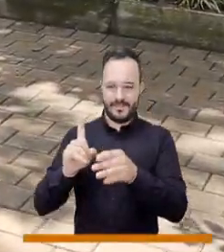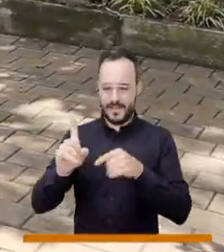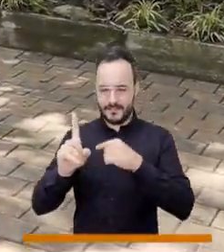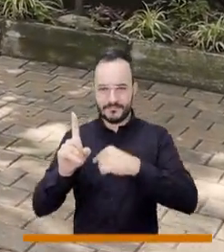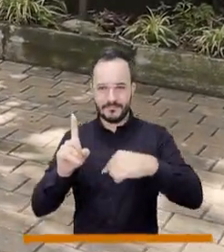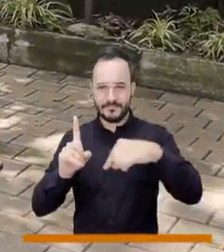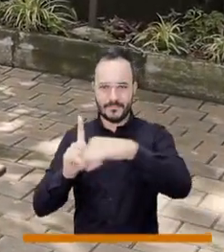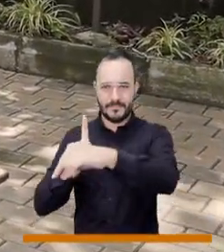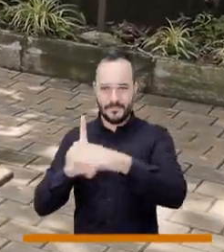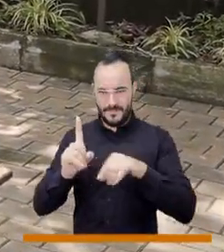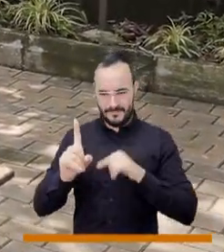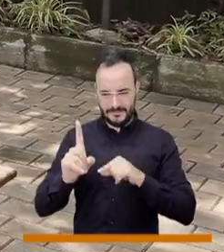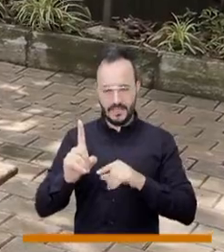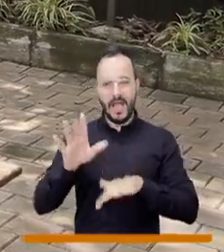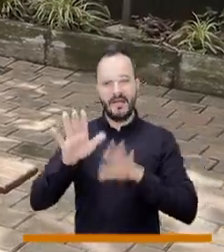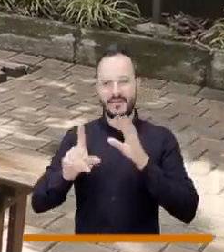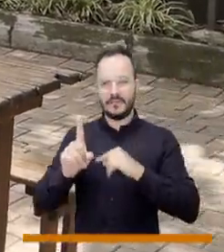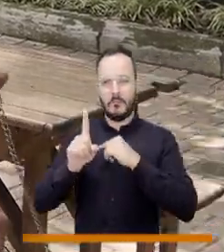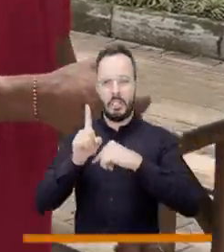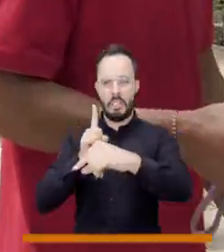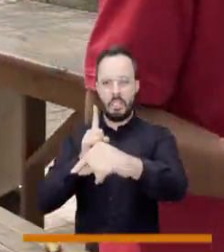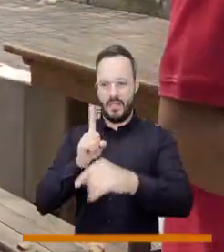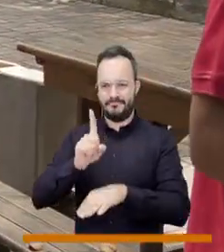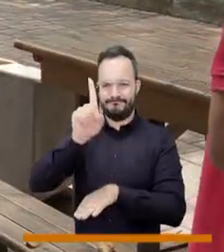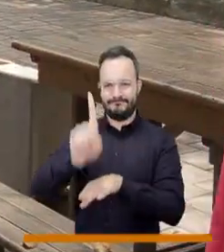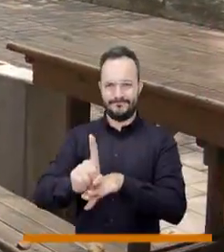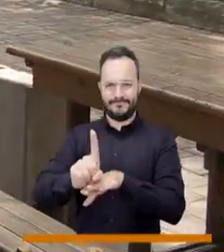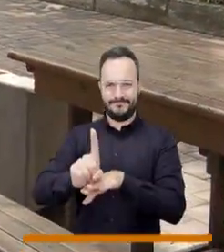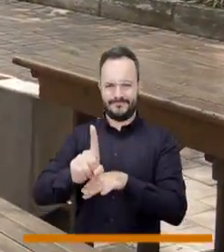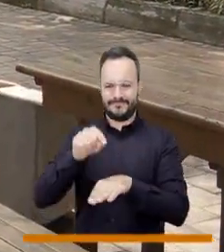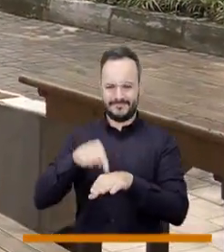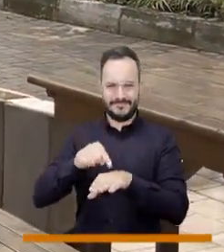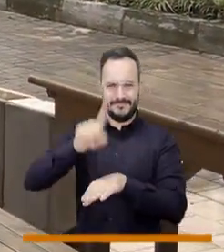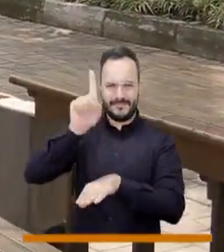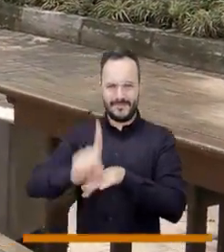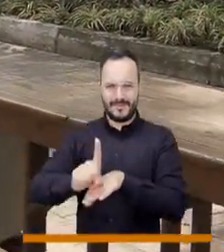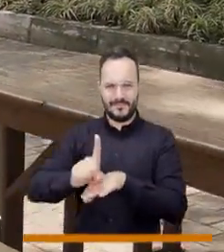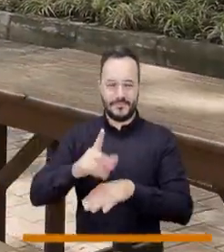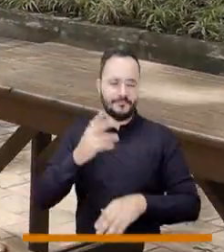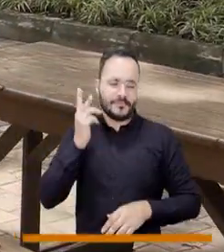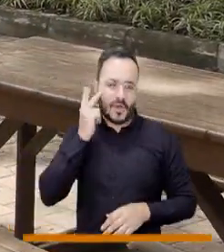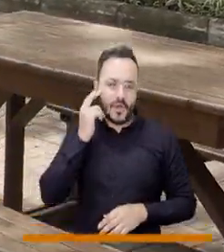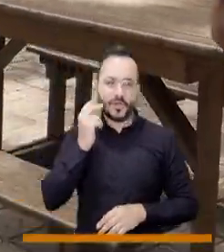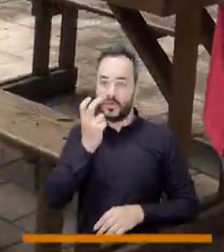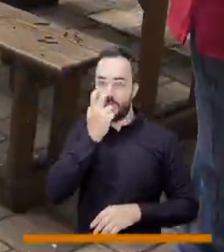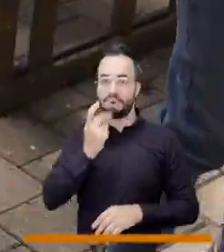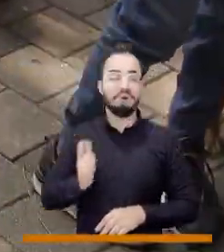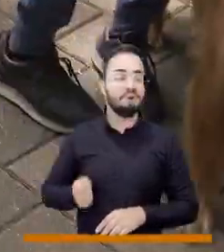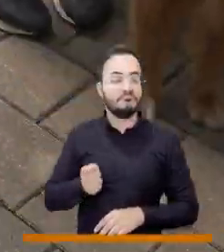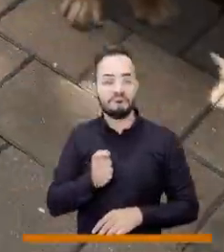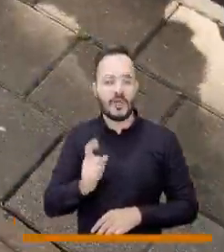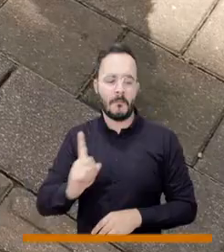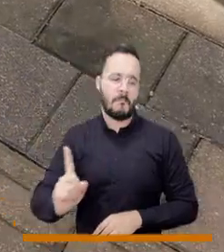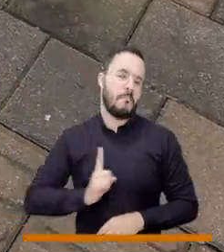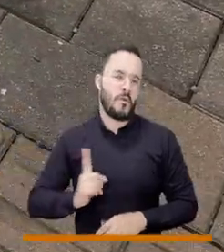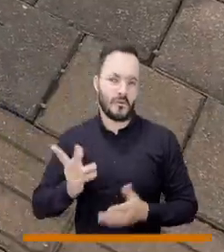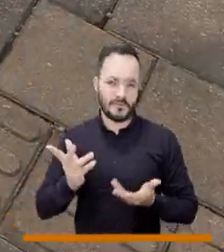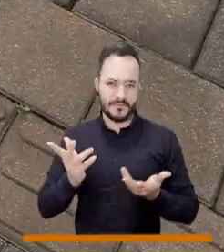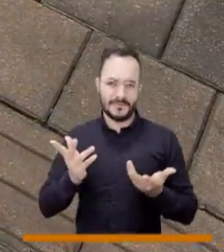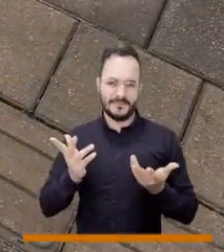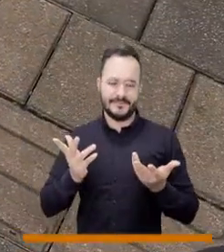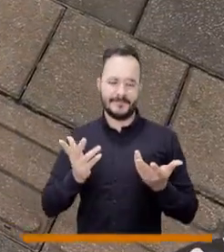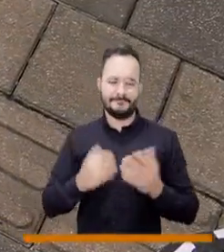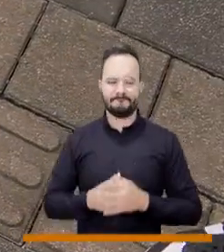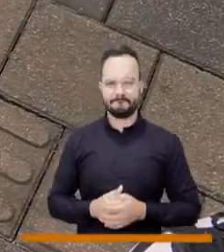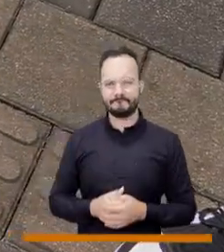eh planeación o no sé quién lo hará ponen el poste en toda la mitad de la de la de la guía Entonces el invidente